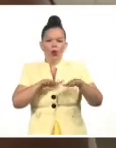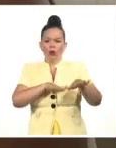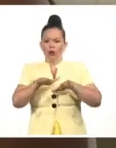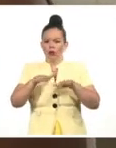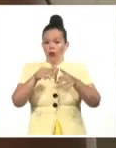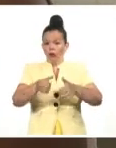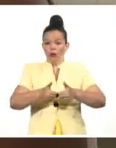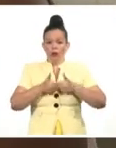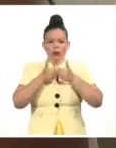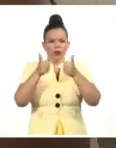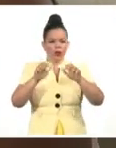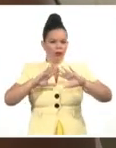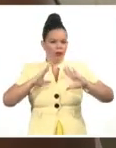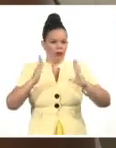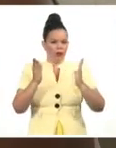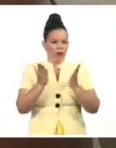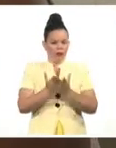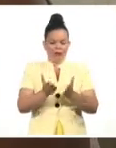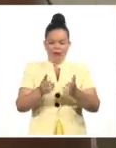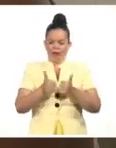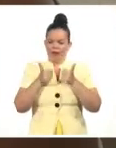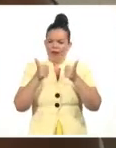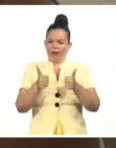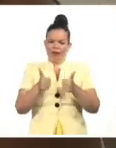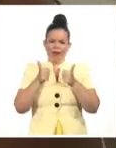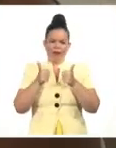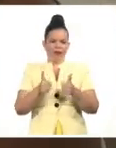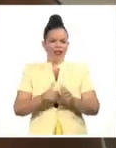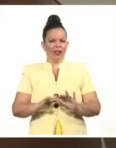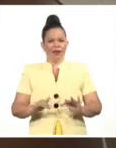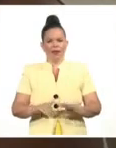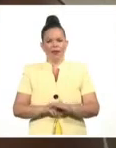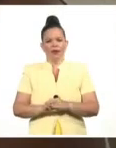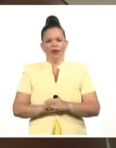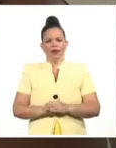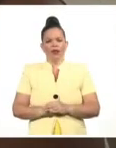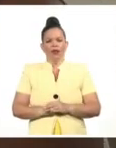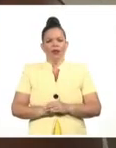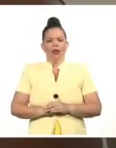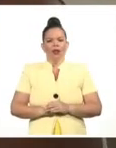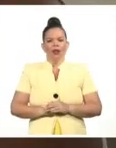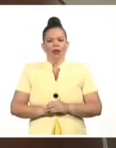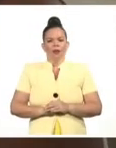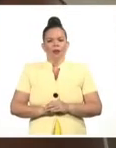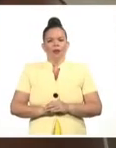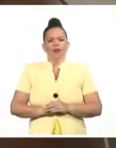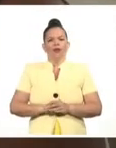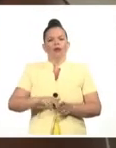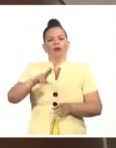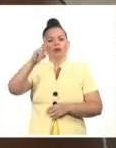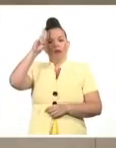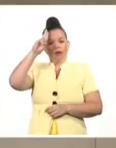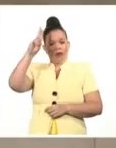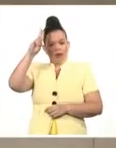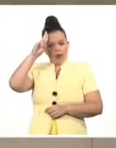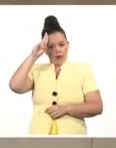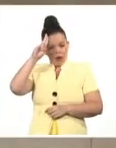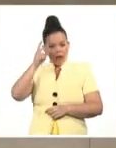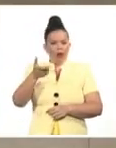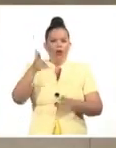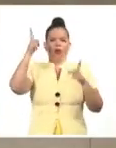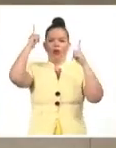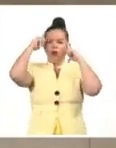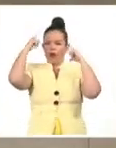parte de todo el personal que nos ha atendido. No solamente por parte del personal de salud, sino de todos en general.